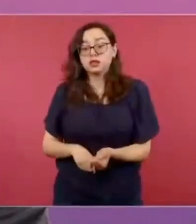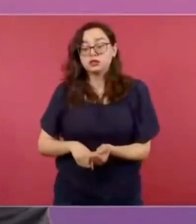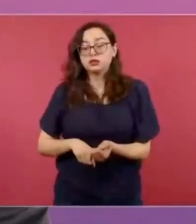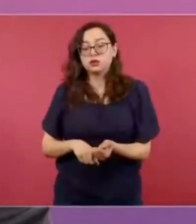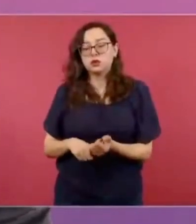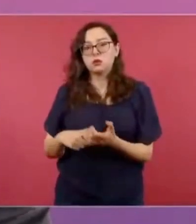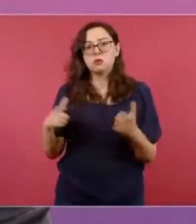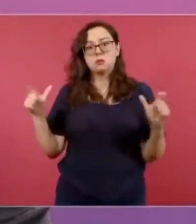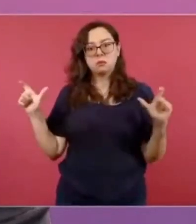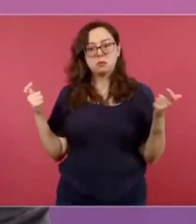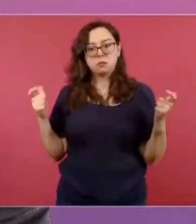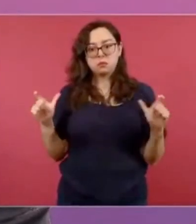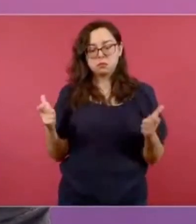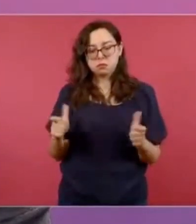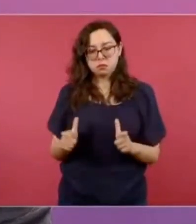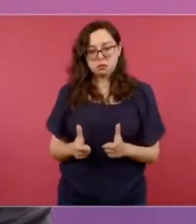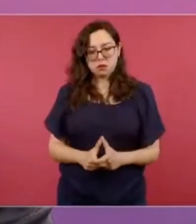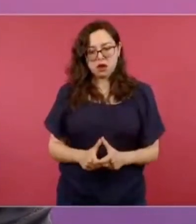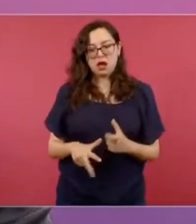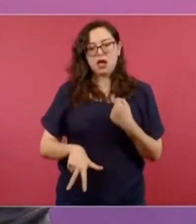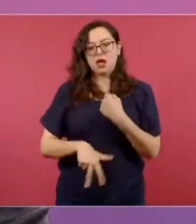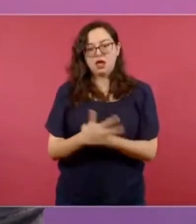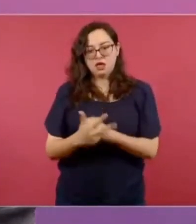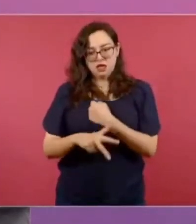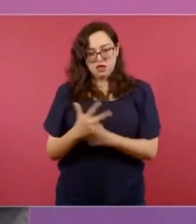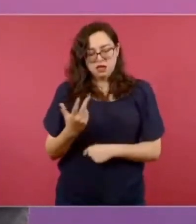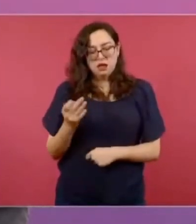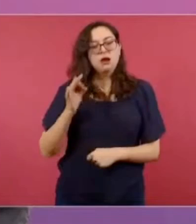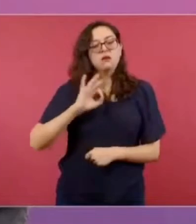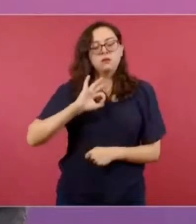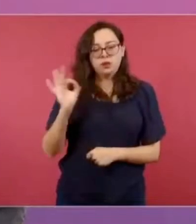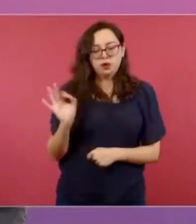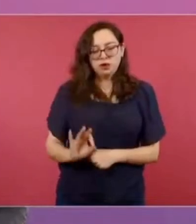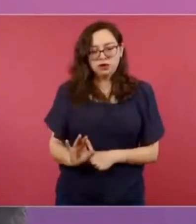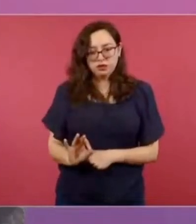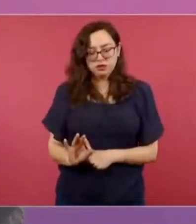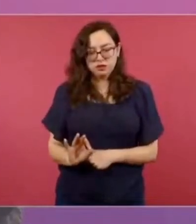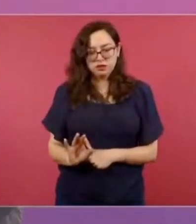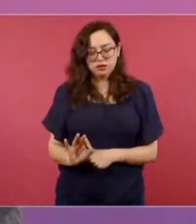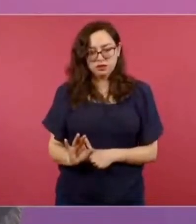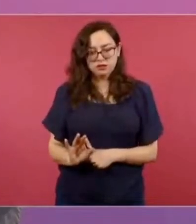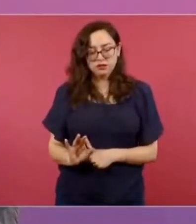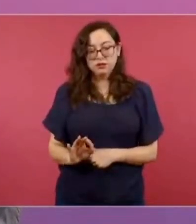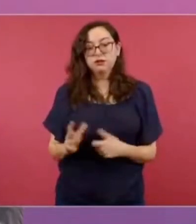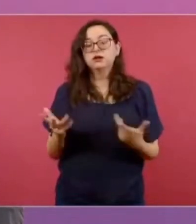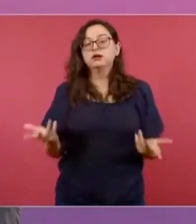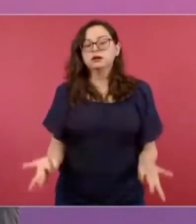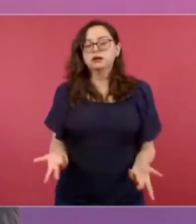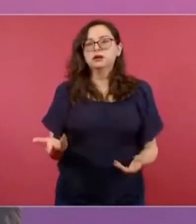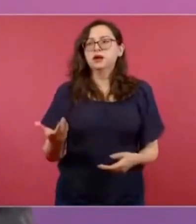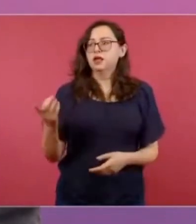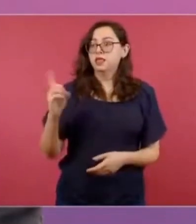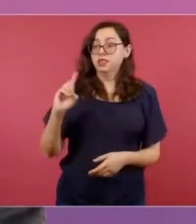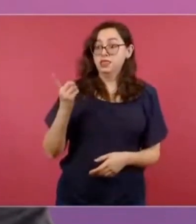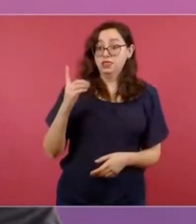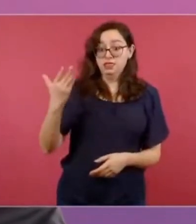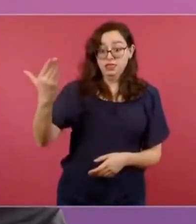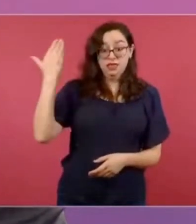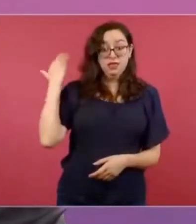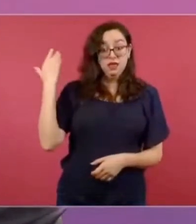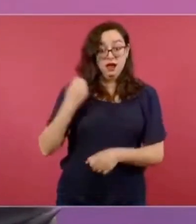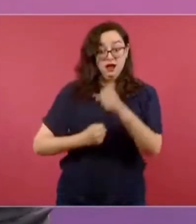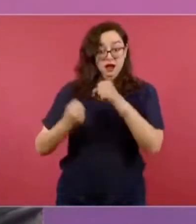13%, sobre todo en febrero y marzo del año pasado. Y nos habían dado a conocer desde diciembre, ya lo habíamos informado